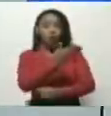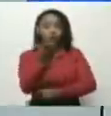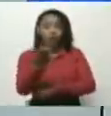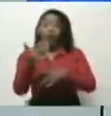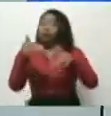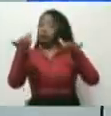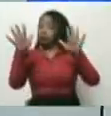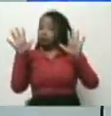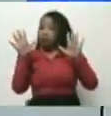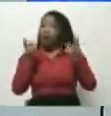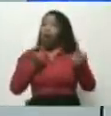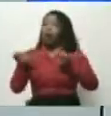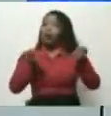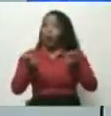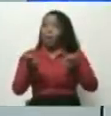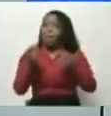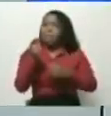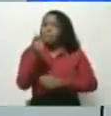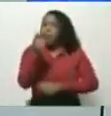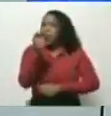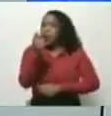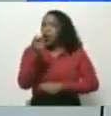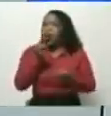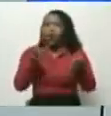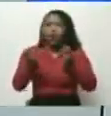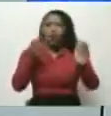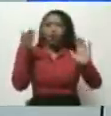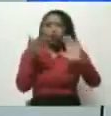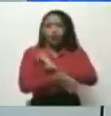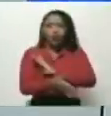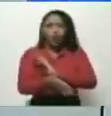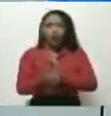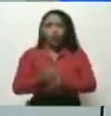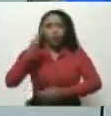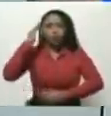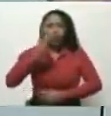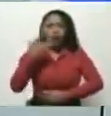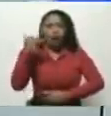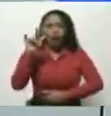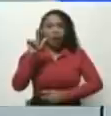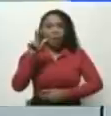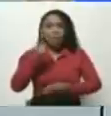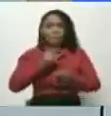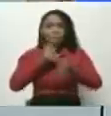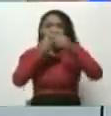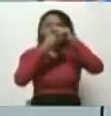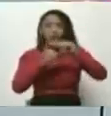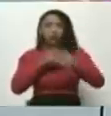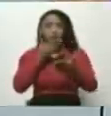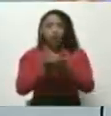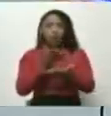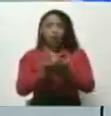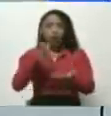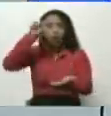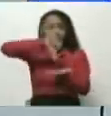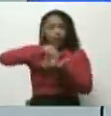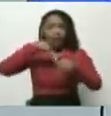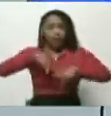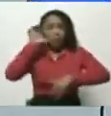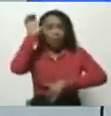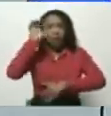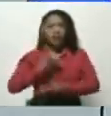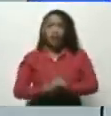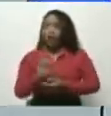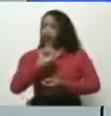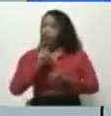la Contraloría controla muy poco, porque la Contraloría controla el presupuesto central de la nación, no controla